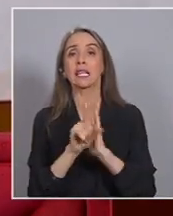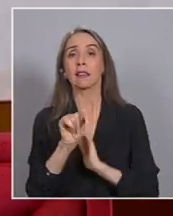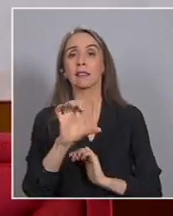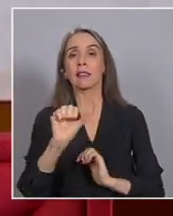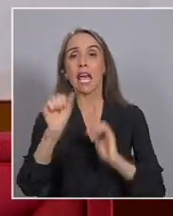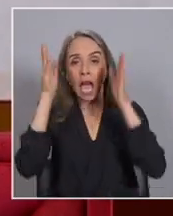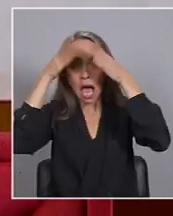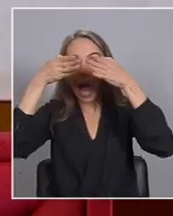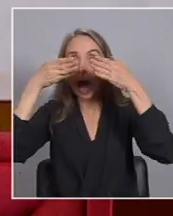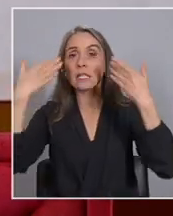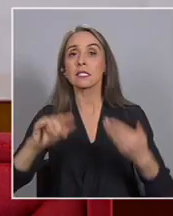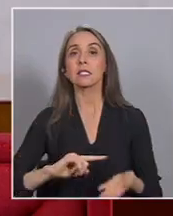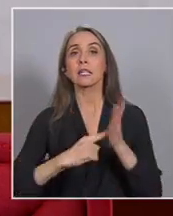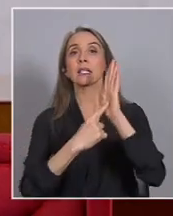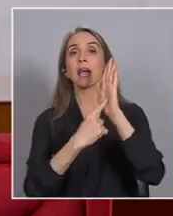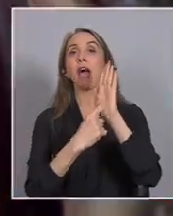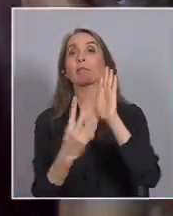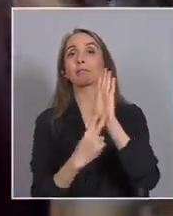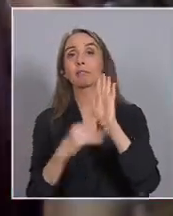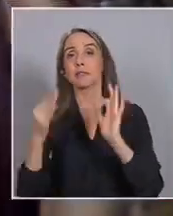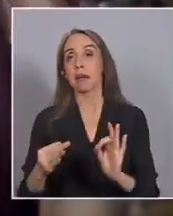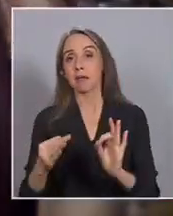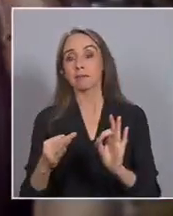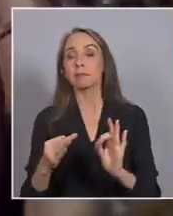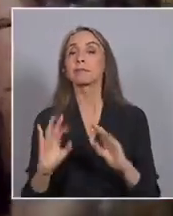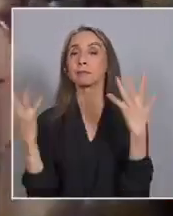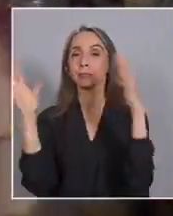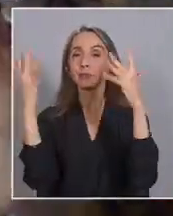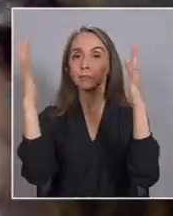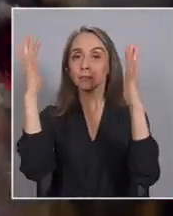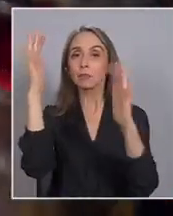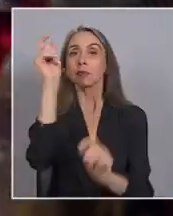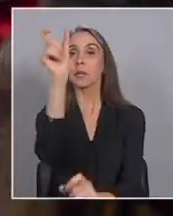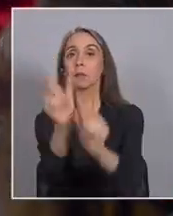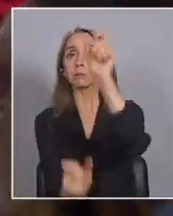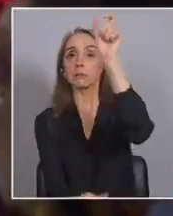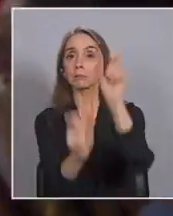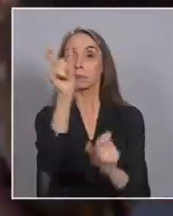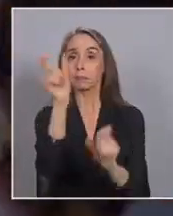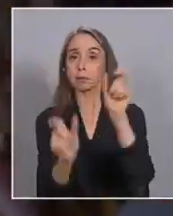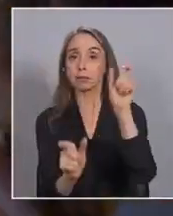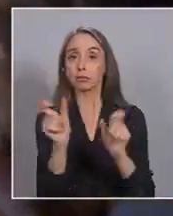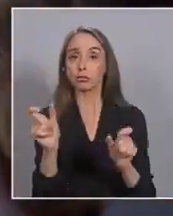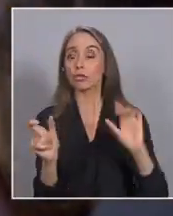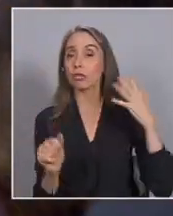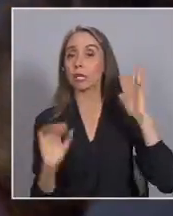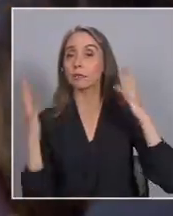Las personas